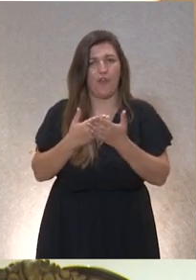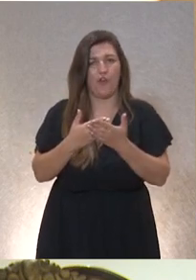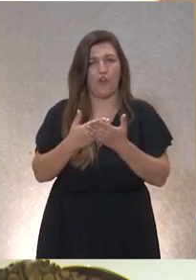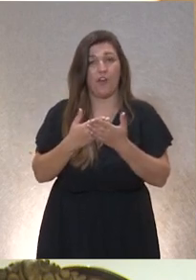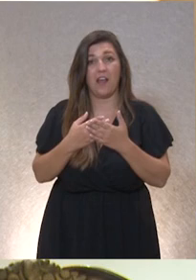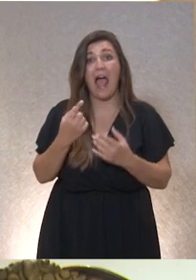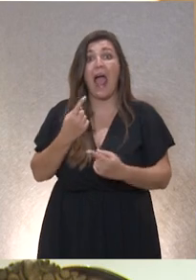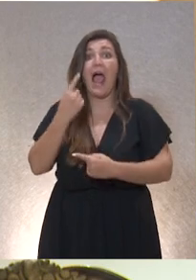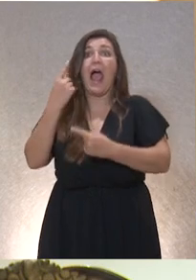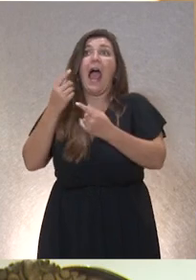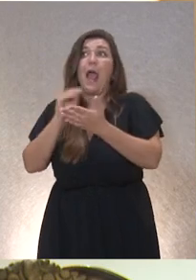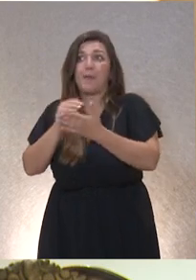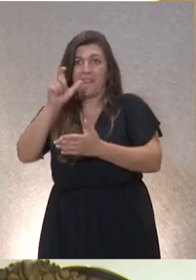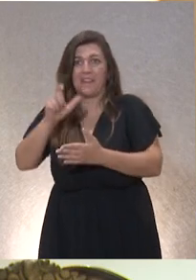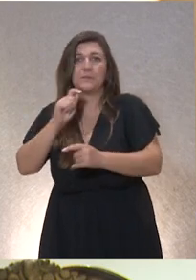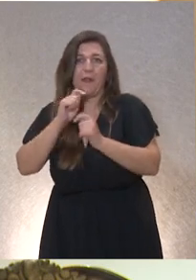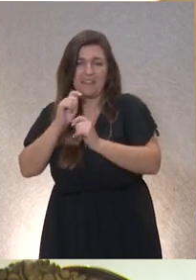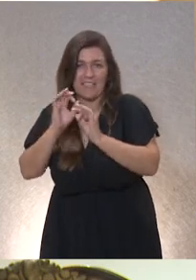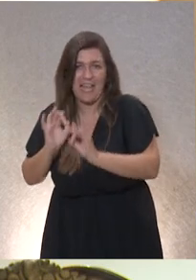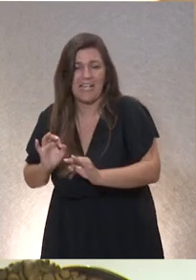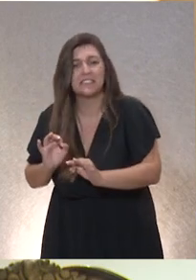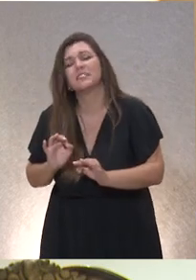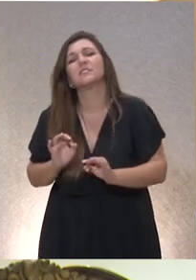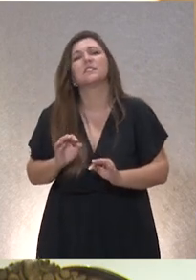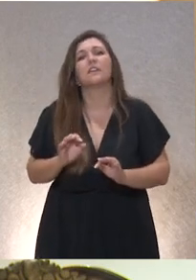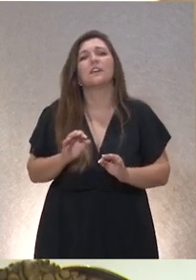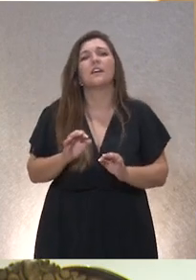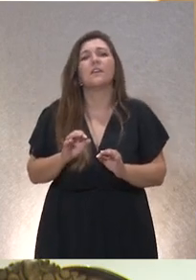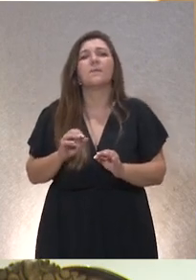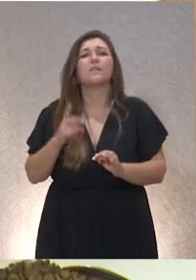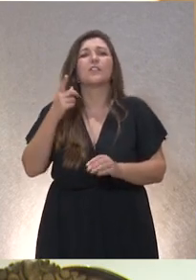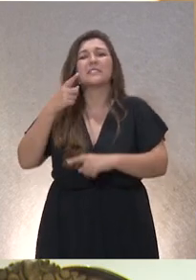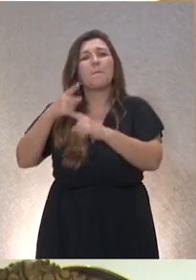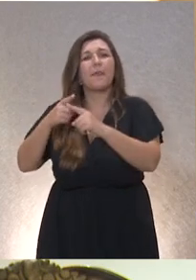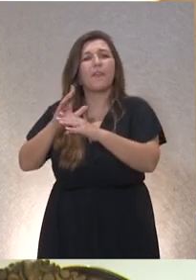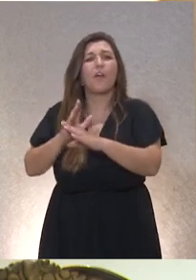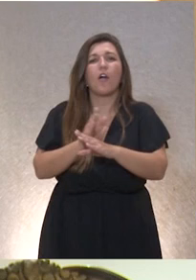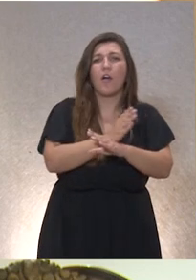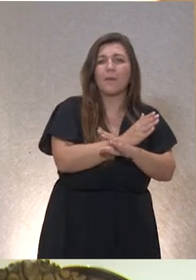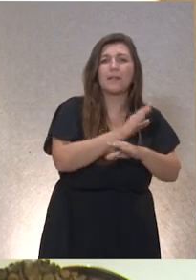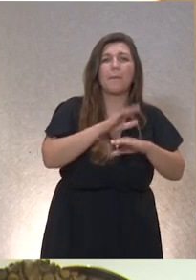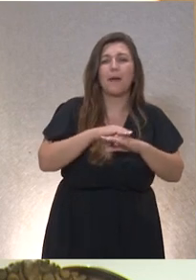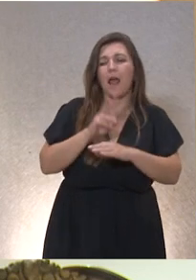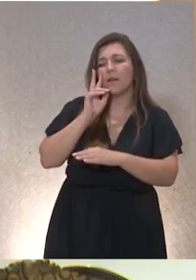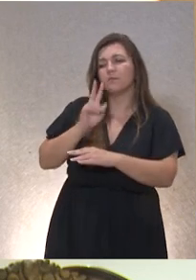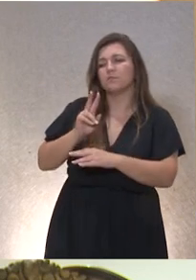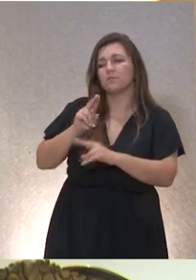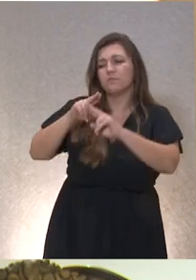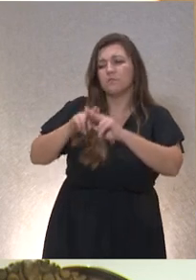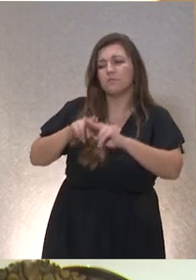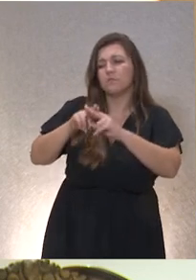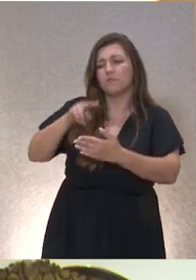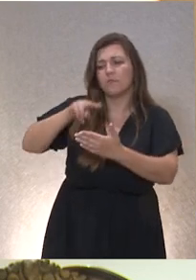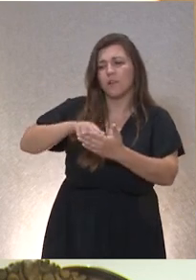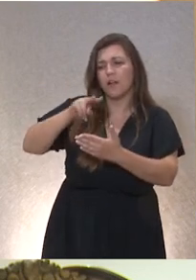alguno casos No necesariamente que se han situado al margen de los medios para verificar lo que se publica lo que se dice